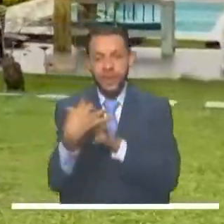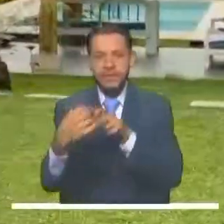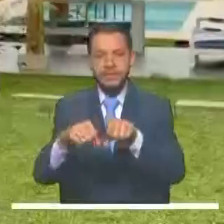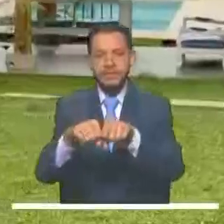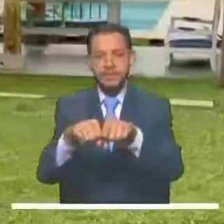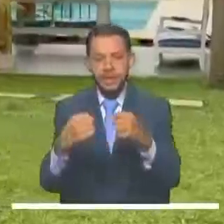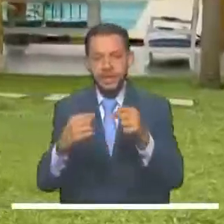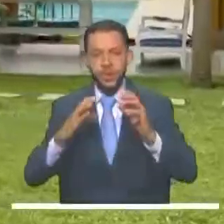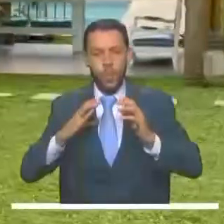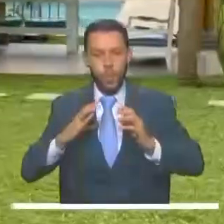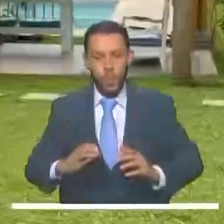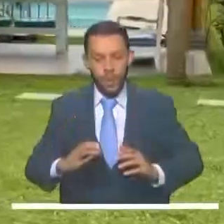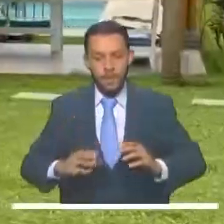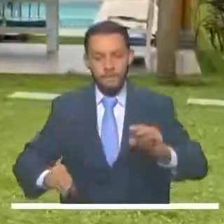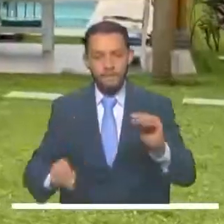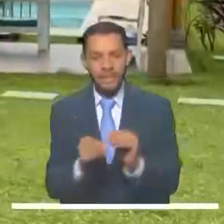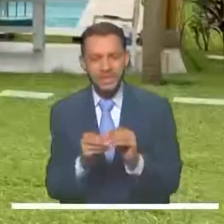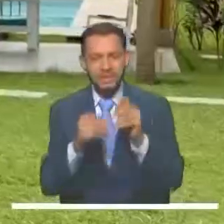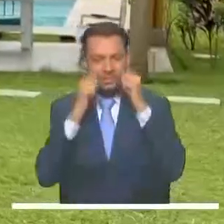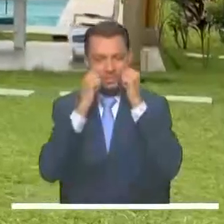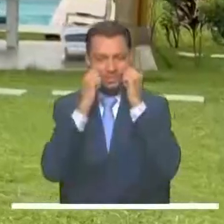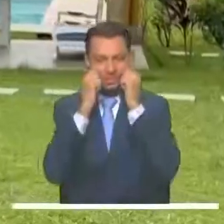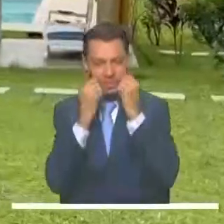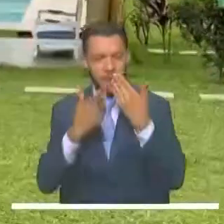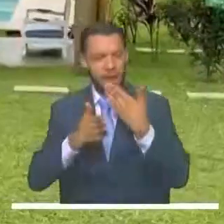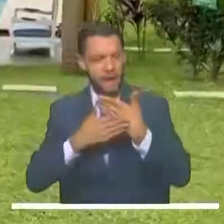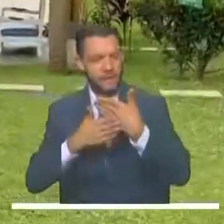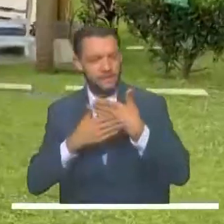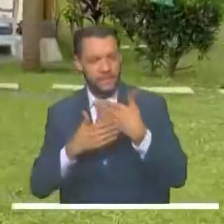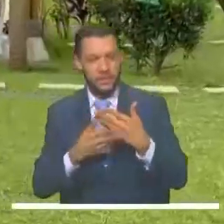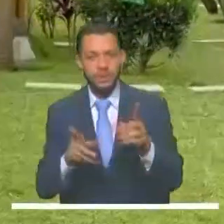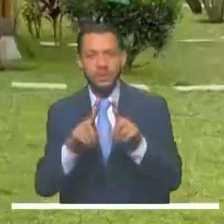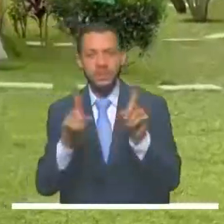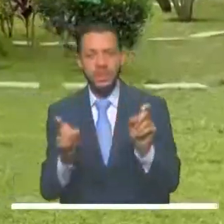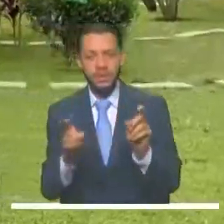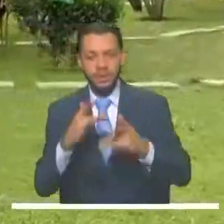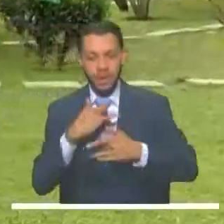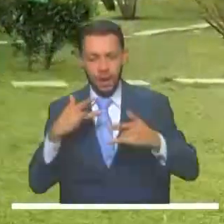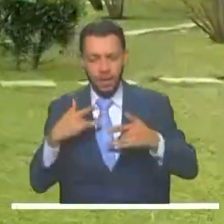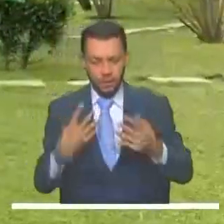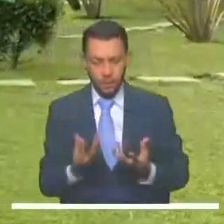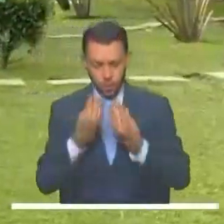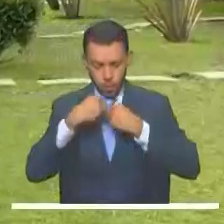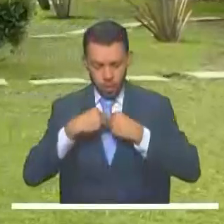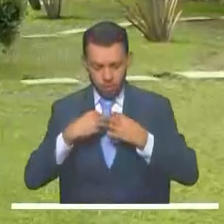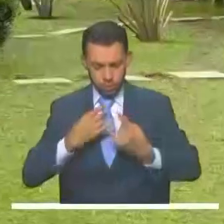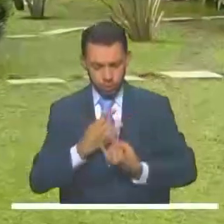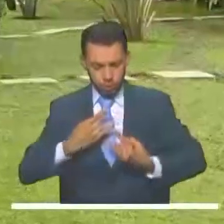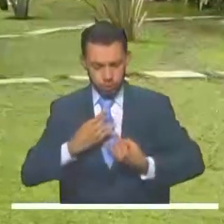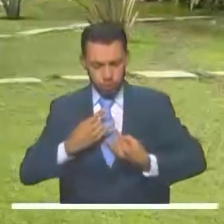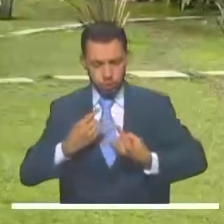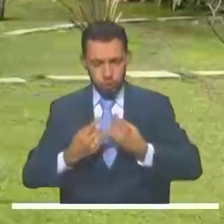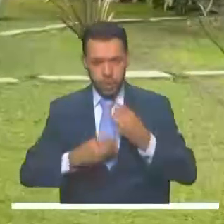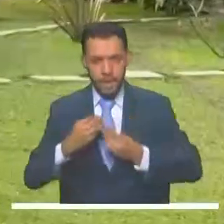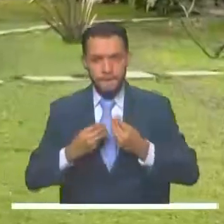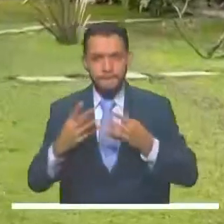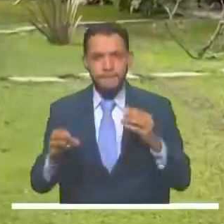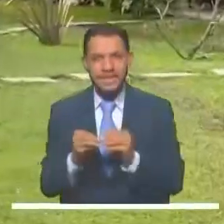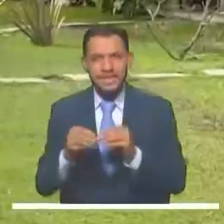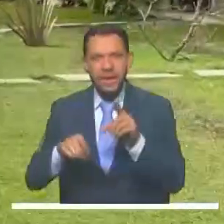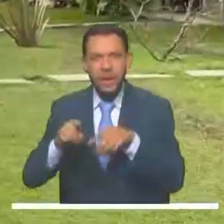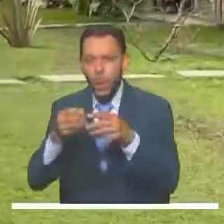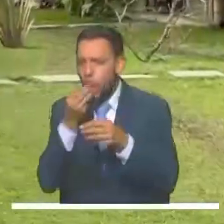cuerpo acompañado de los problemas nutricionales cuando tenemos una sobrecarga de harinas